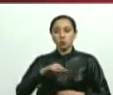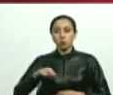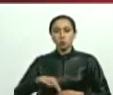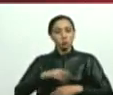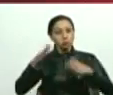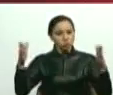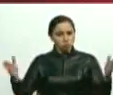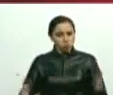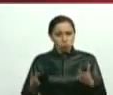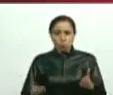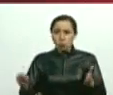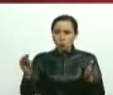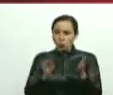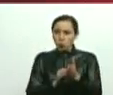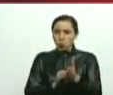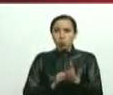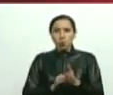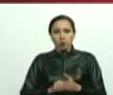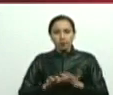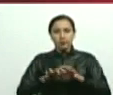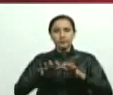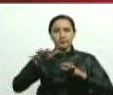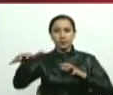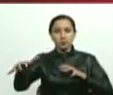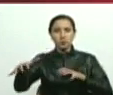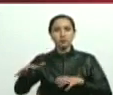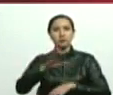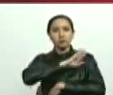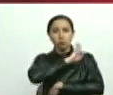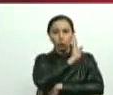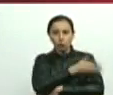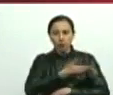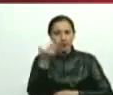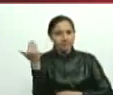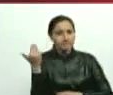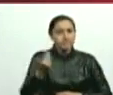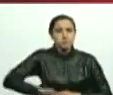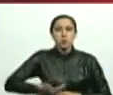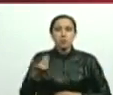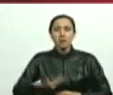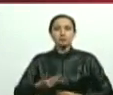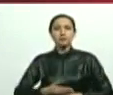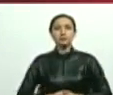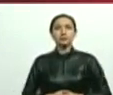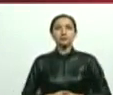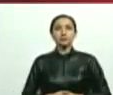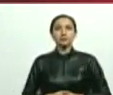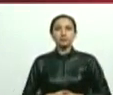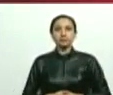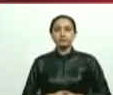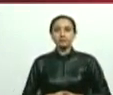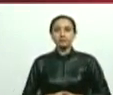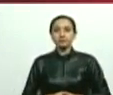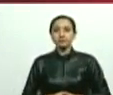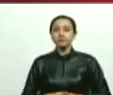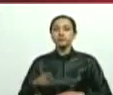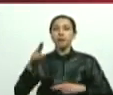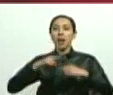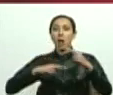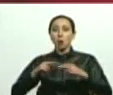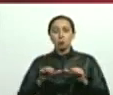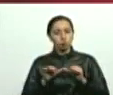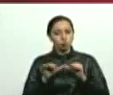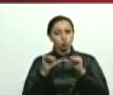a reanimar una fuerza que es indispensable para construir y